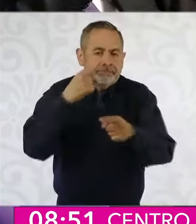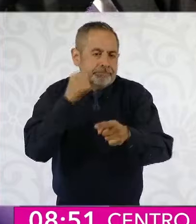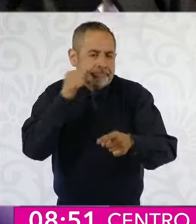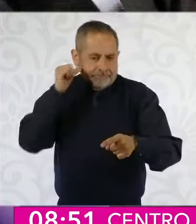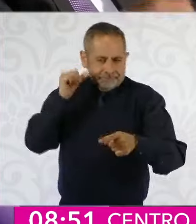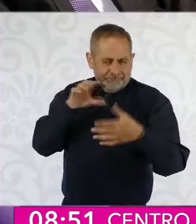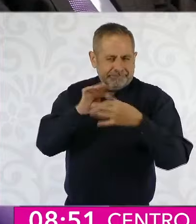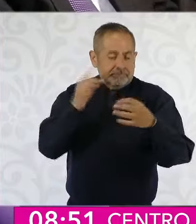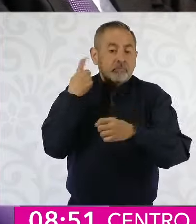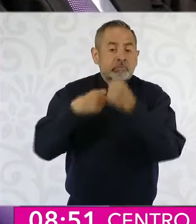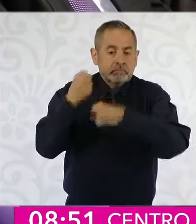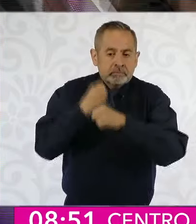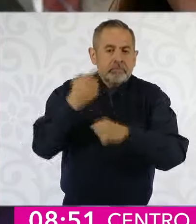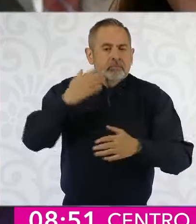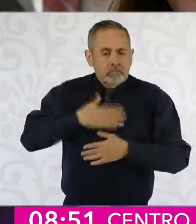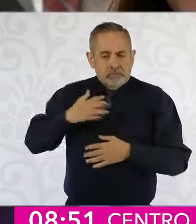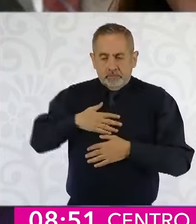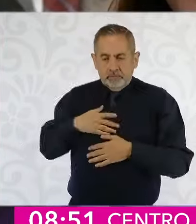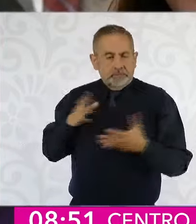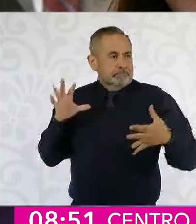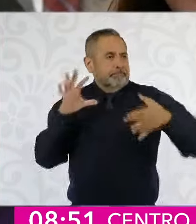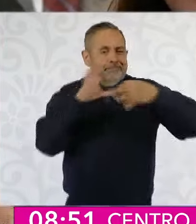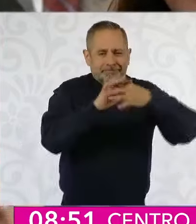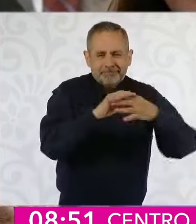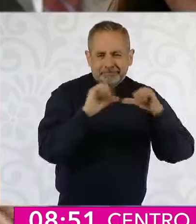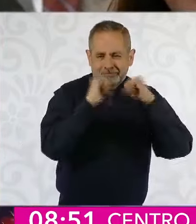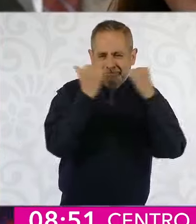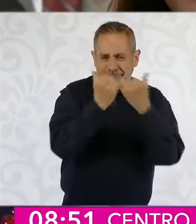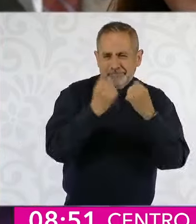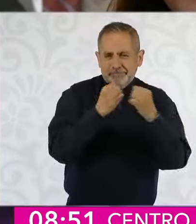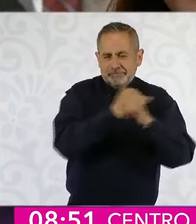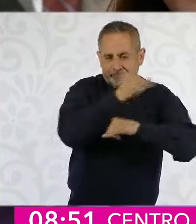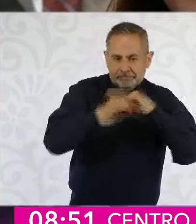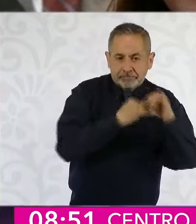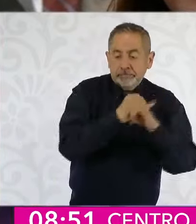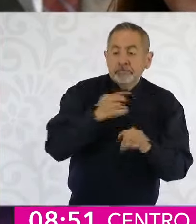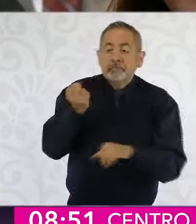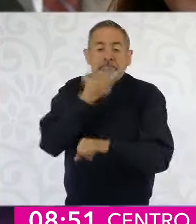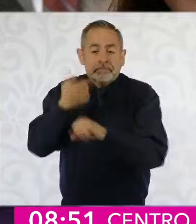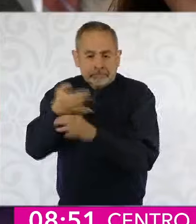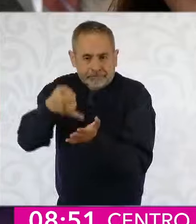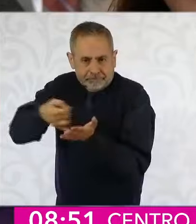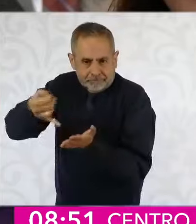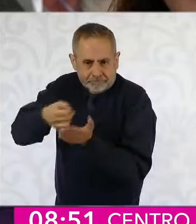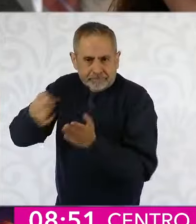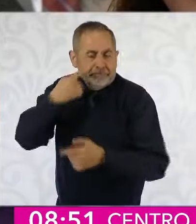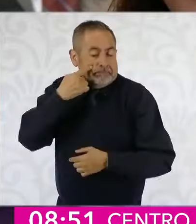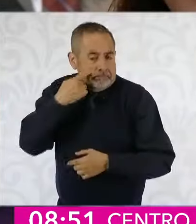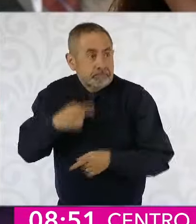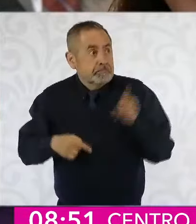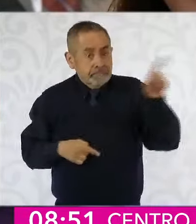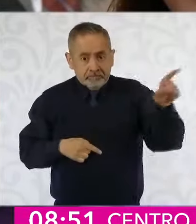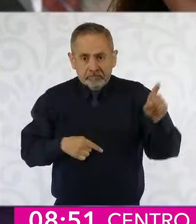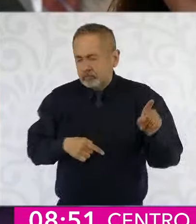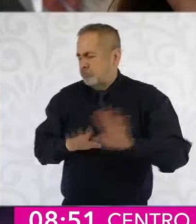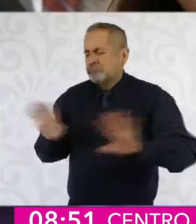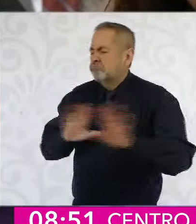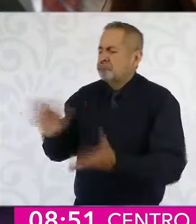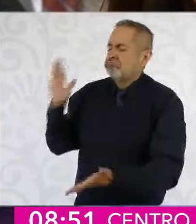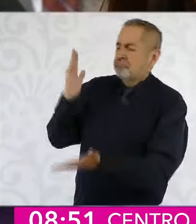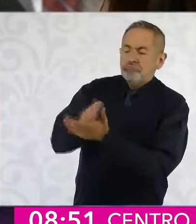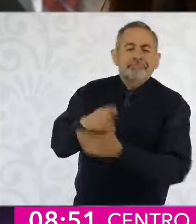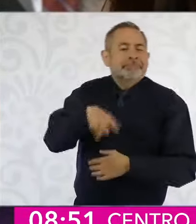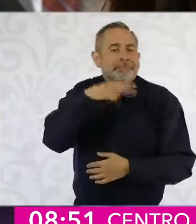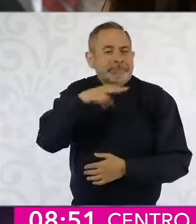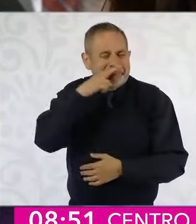somos partes del México United States CEO Dialogue, el secretario de Agricultura comentó que cuando pararon los aguacates,